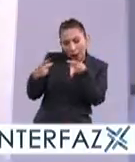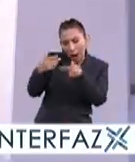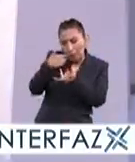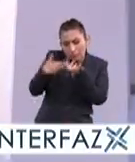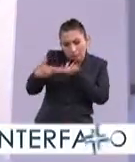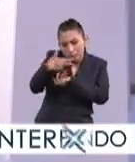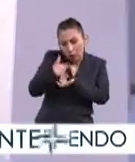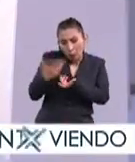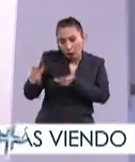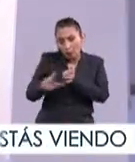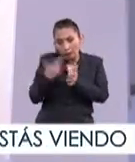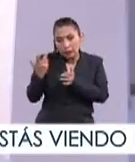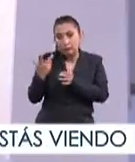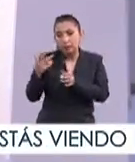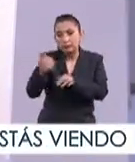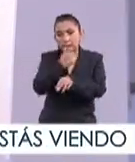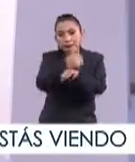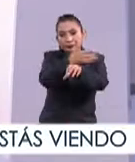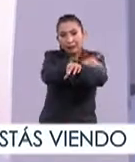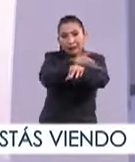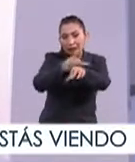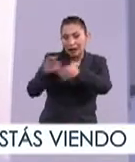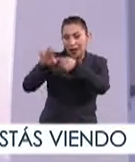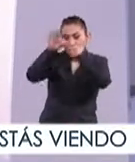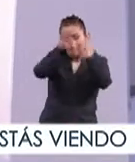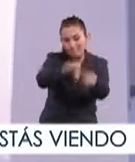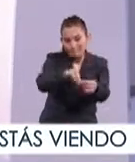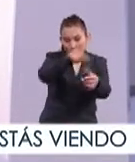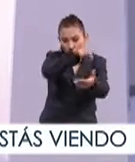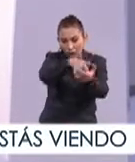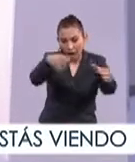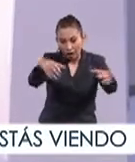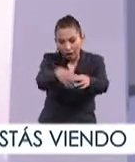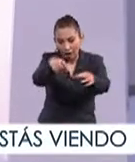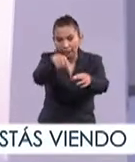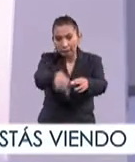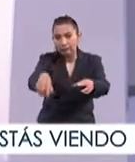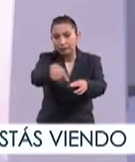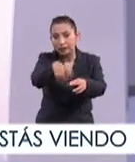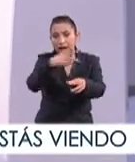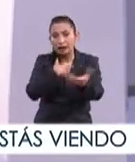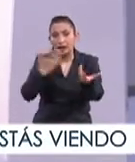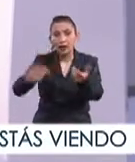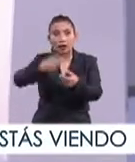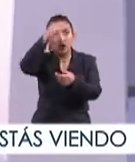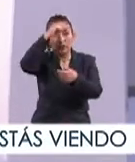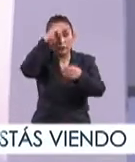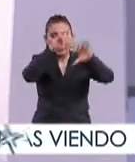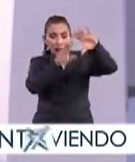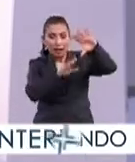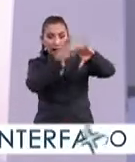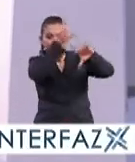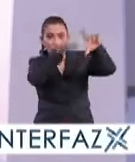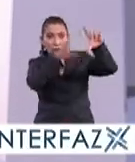organizamos la relocación de familia en la parte, digamos, norte de México,